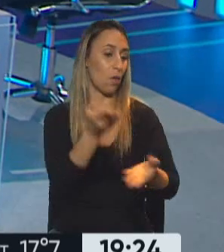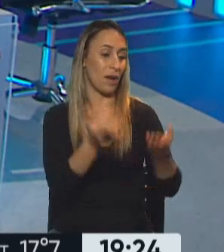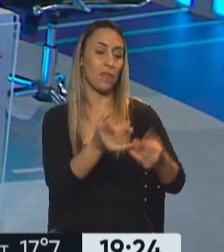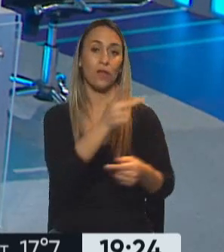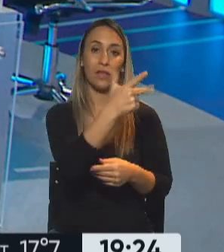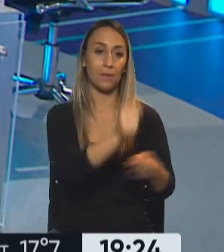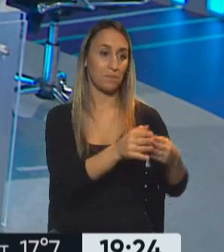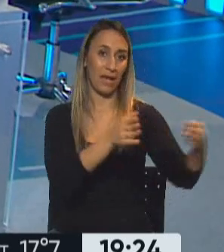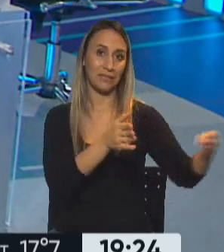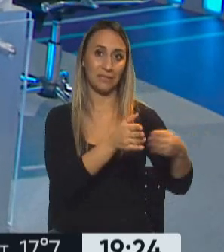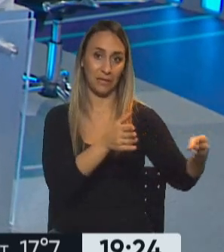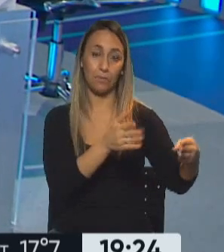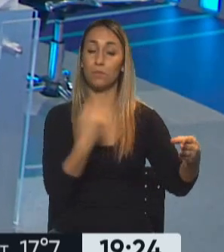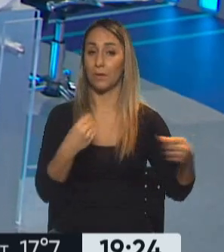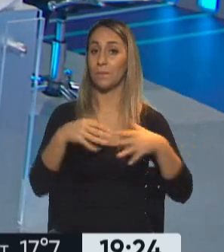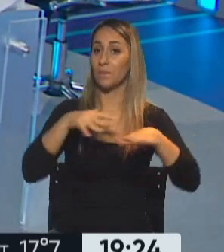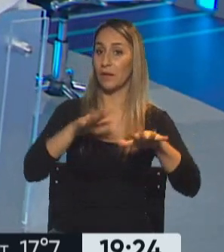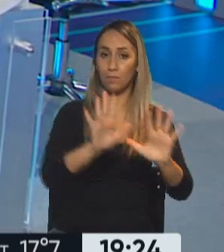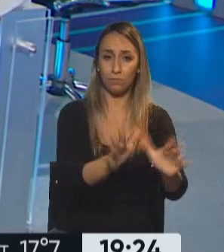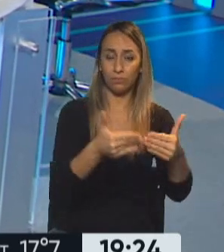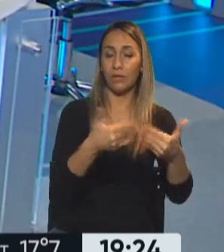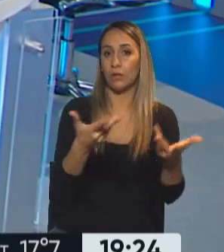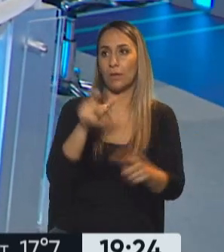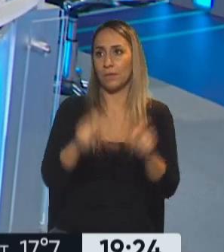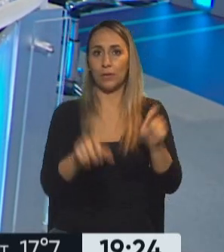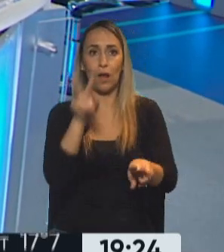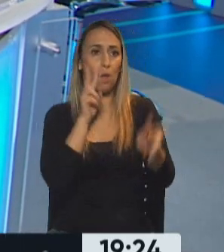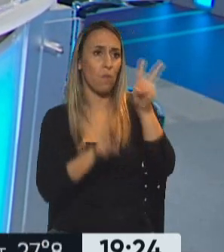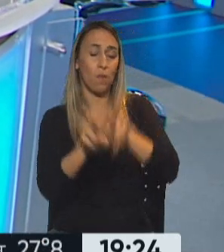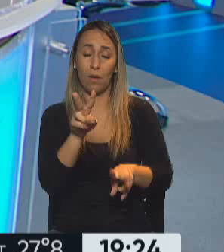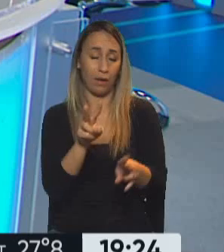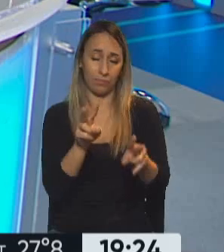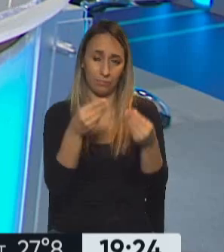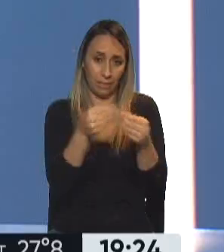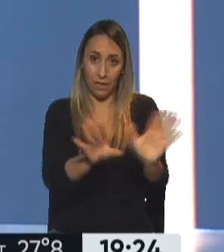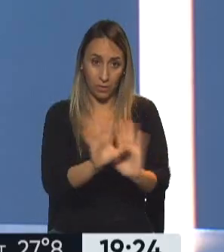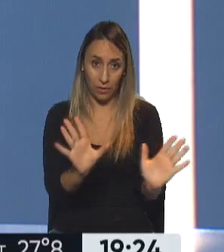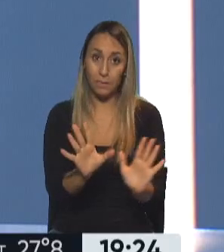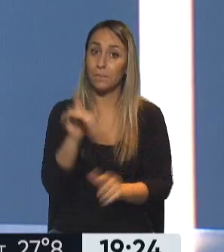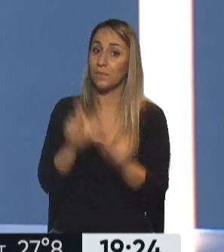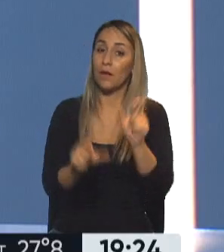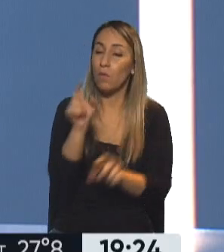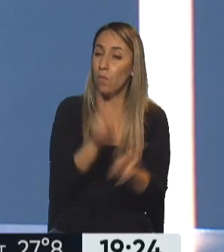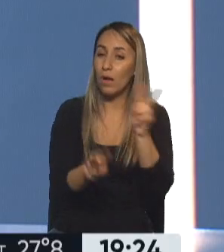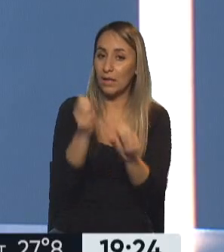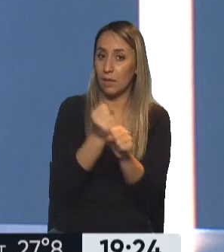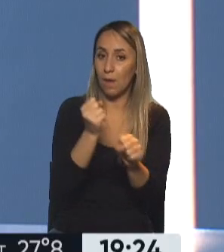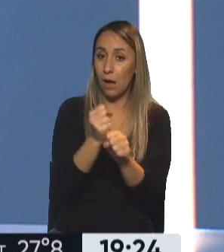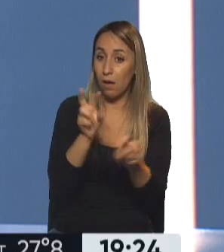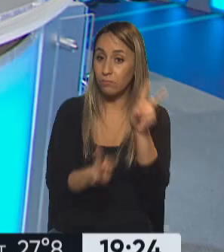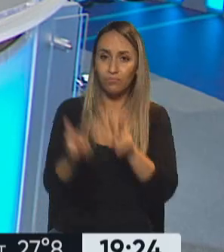recién. Las actividades se cierran, menos gente busca trabajo. Claro. Ese es todo un dato, ¿no? Hay menos gente que busca trabajo. Ese dato también